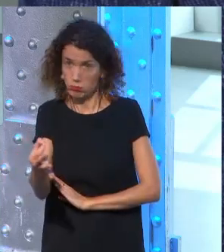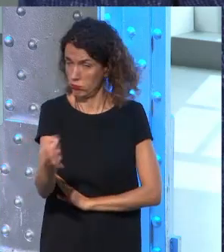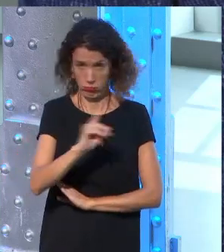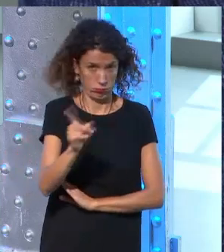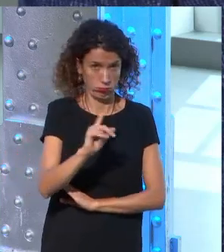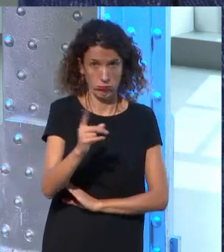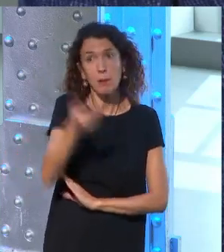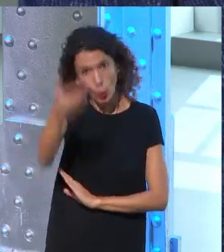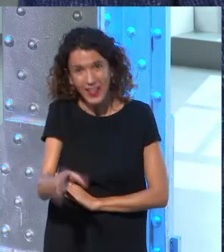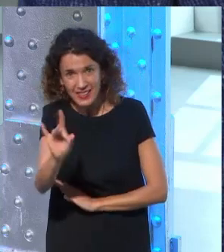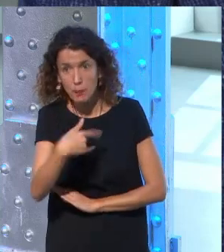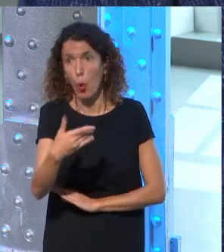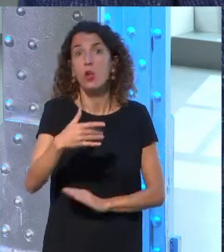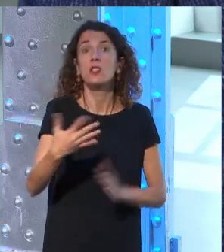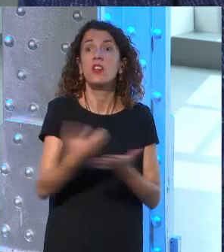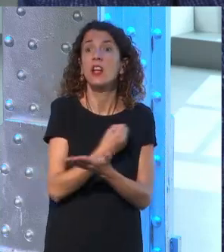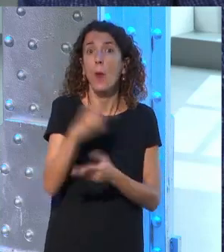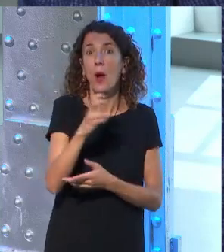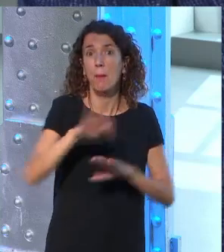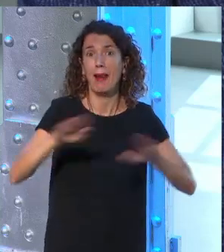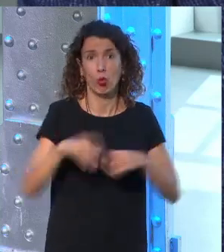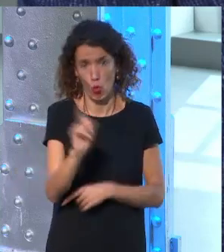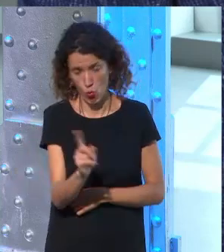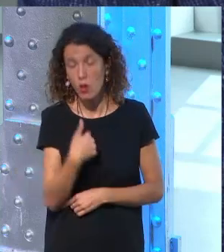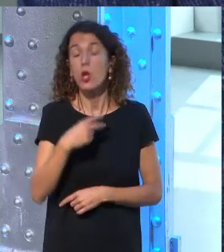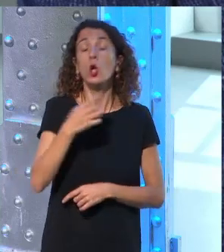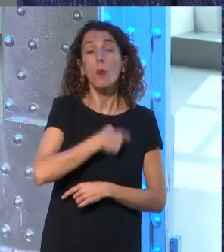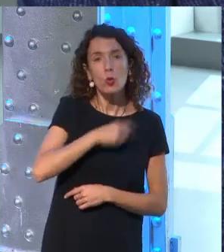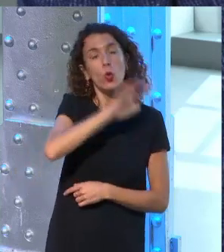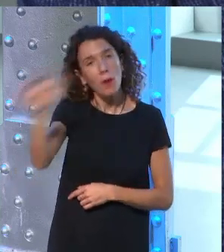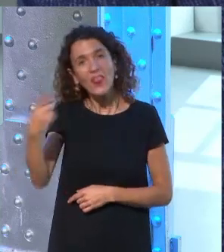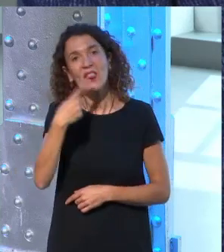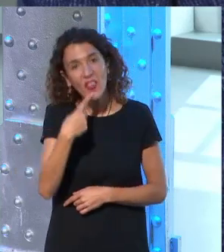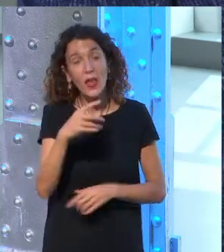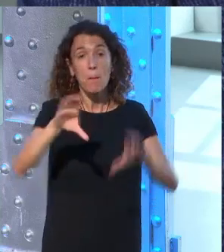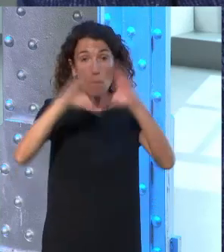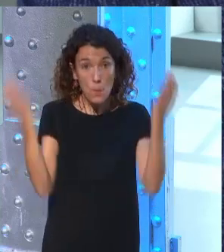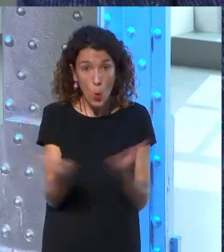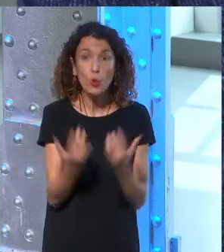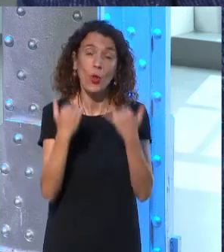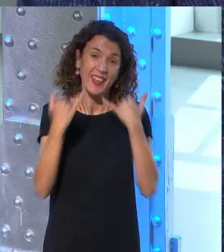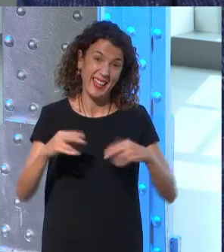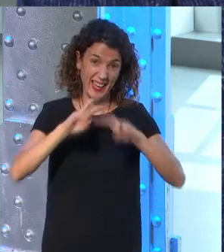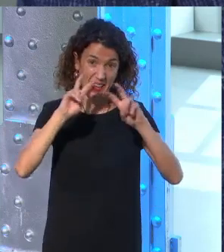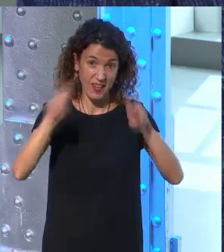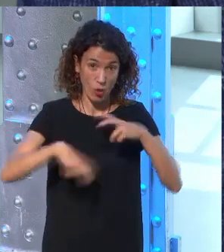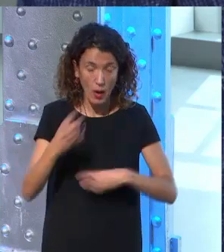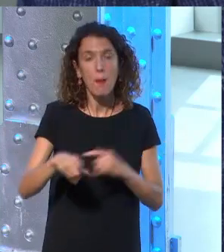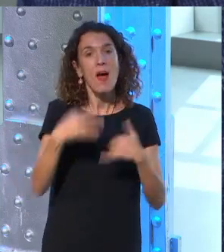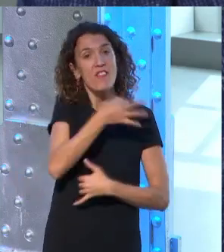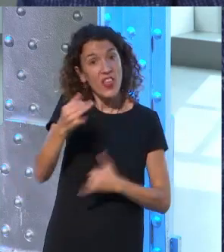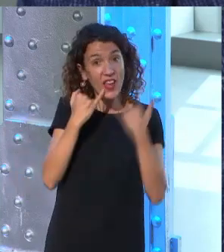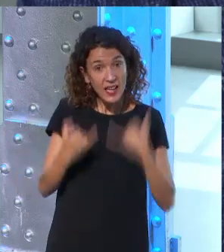parte importante, pero no lo es todo. Y lo que quería decir, que la Comisión Europea fija que ese mundo de las renovables y la eficiencia energética